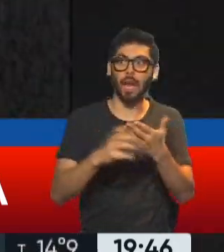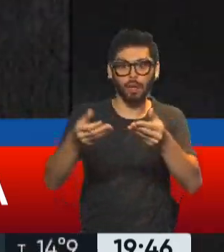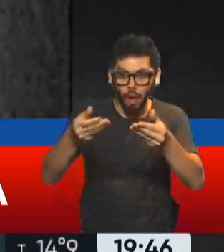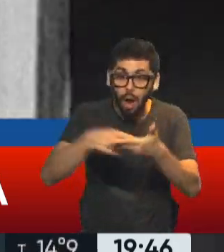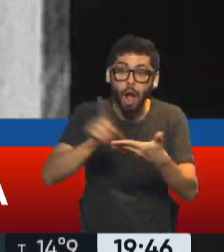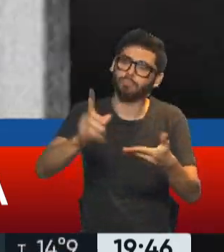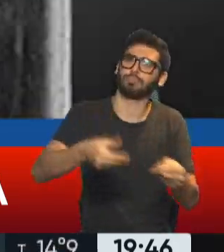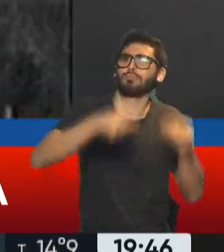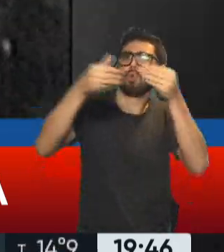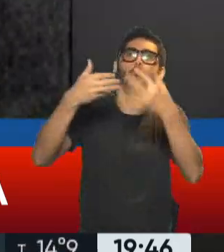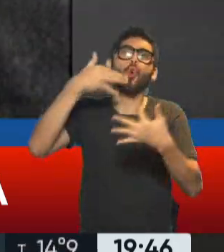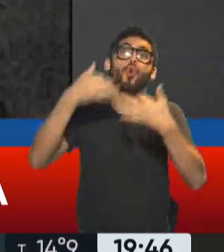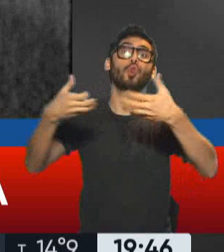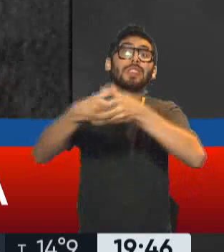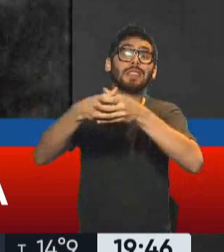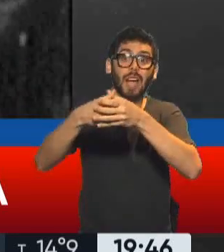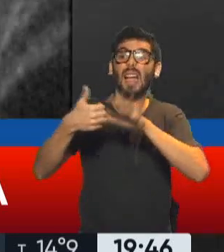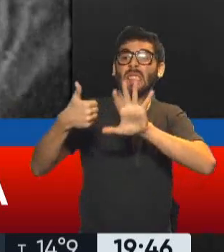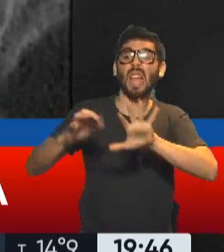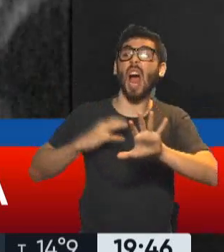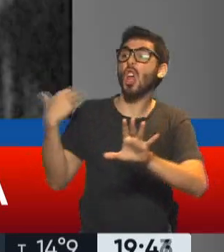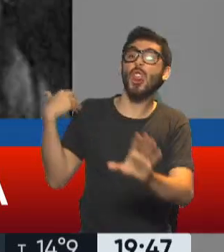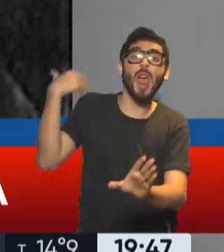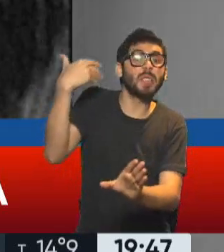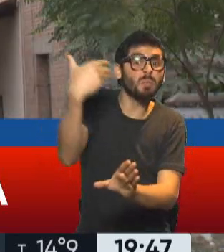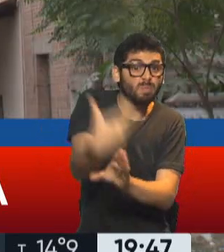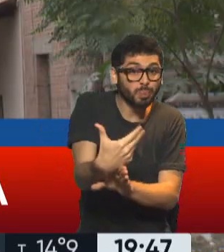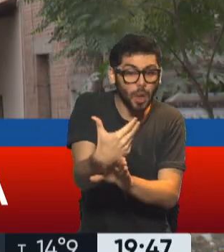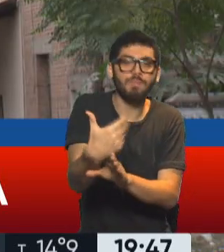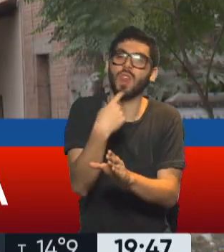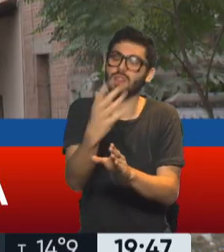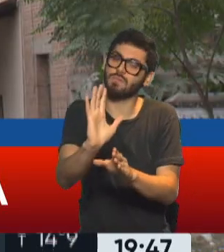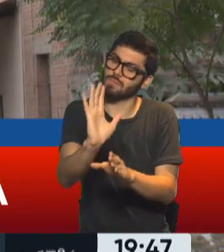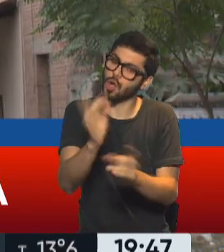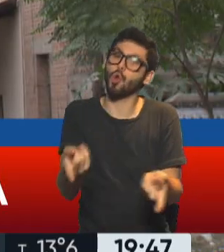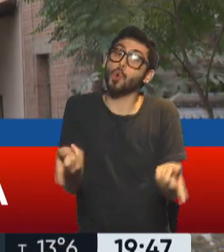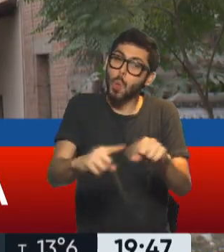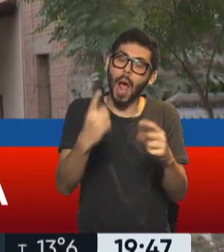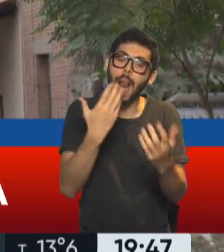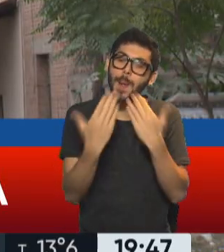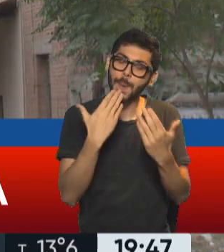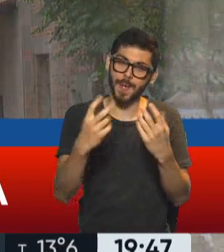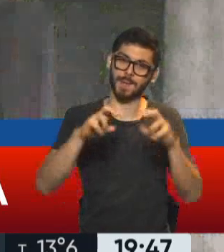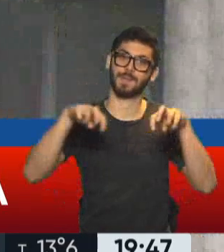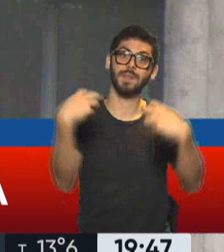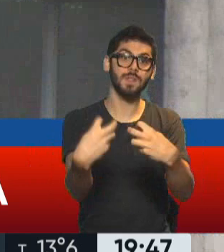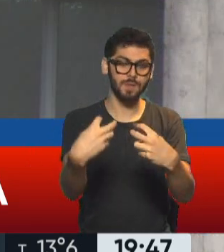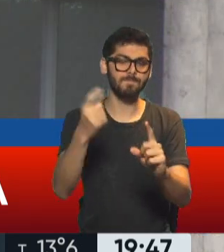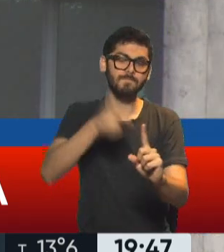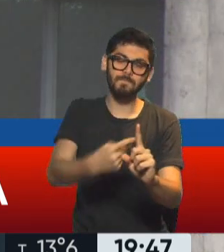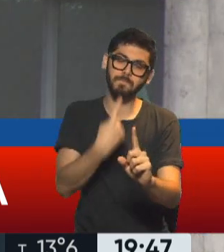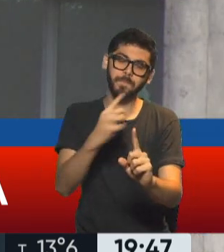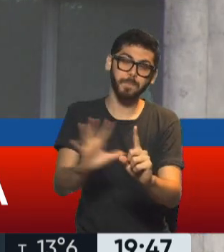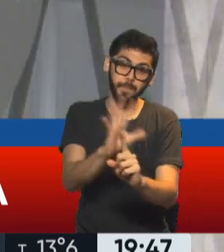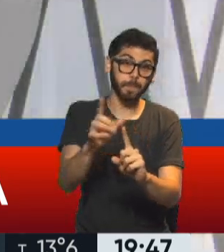Justicia, que 6 años después abrió el camino para que vuelvan a sentarse en el banquillo como cómplices